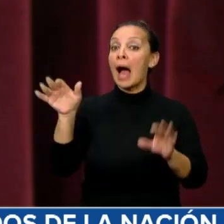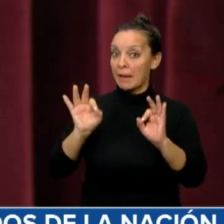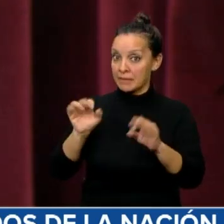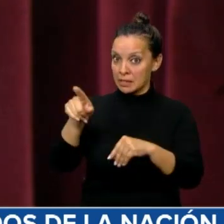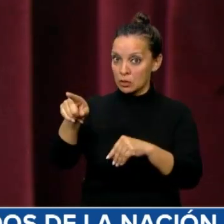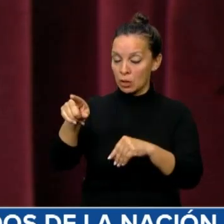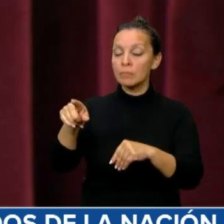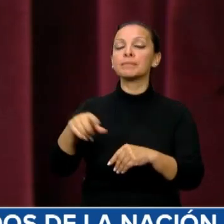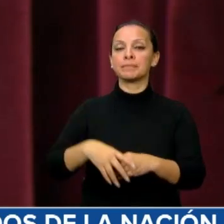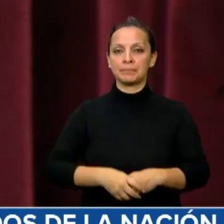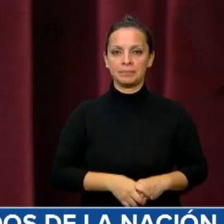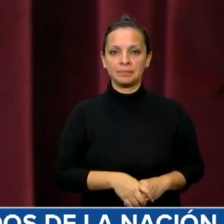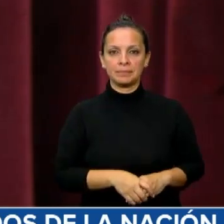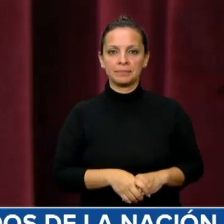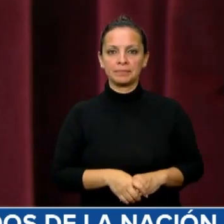diputada Laciar.